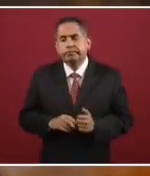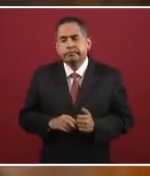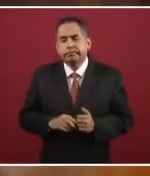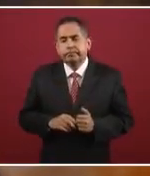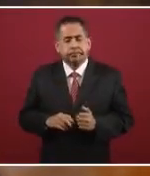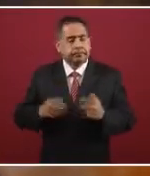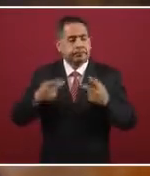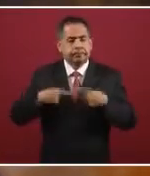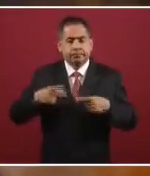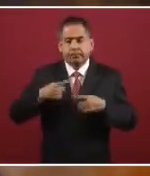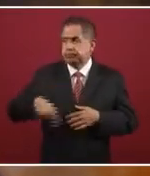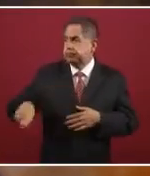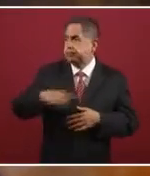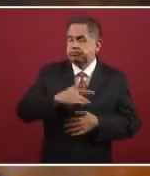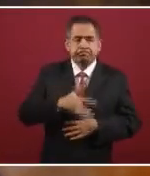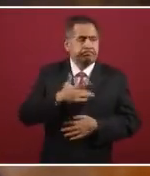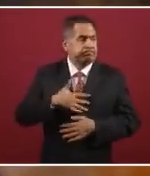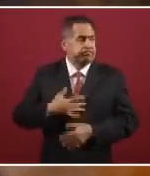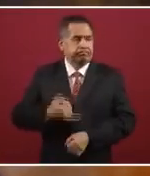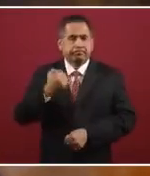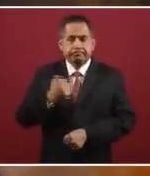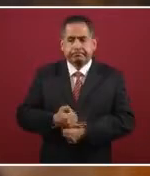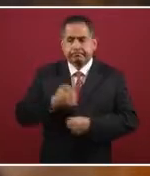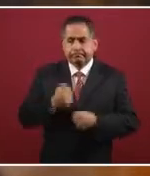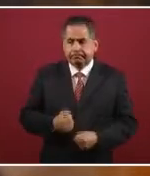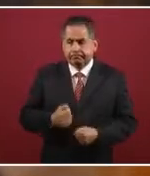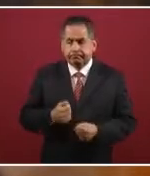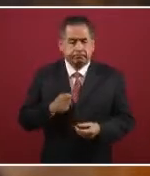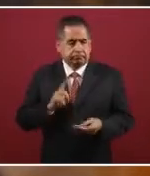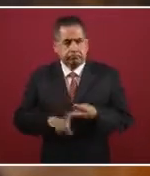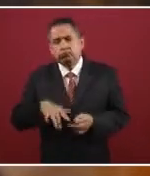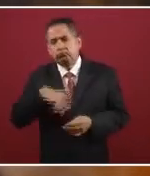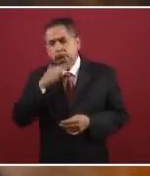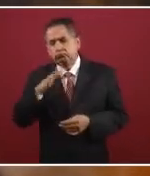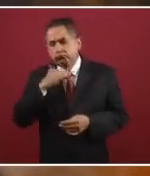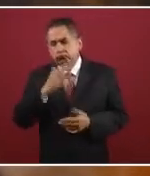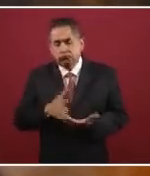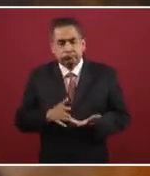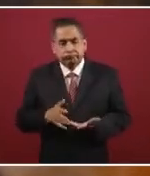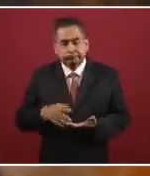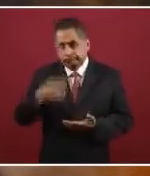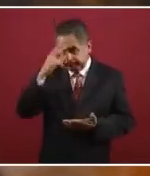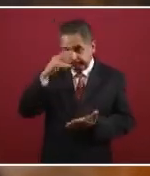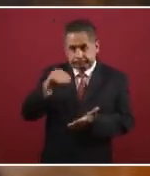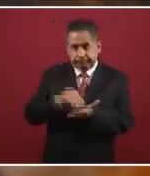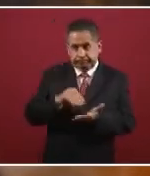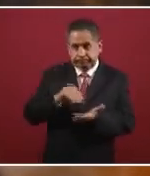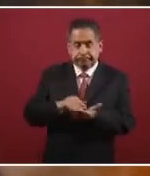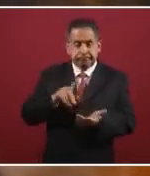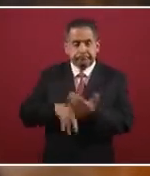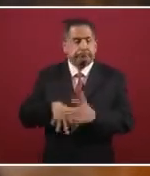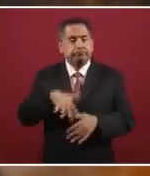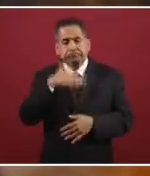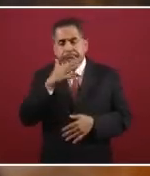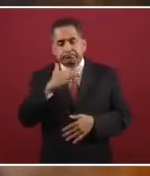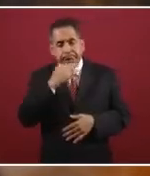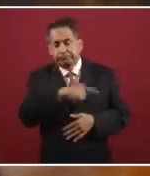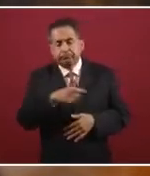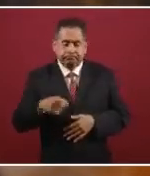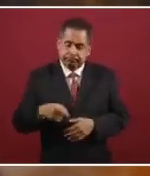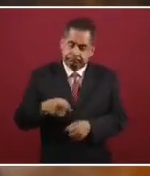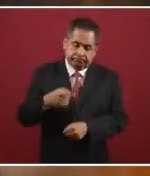la gente que se siente insegura y también de corrupción, México sigue siendo un país muy corrupto y el